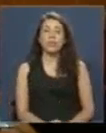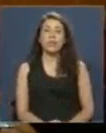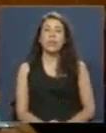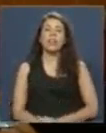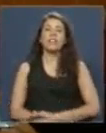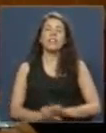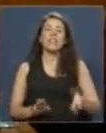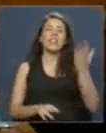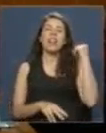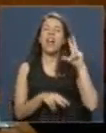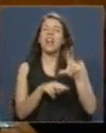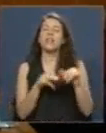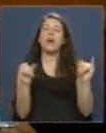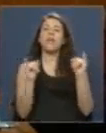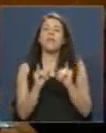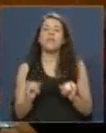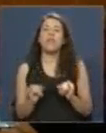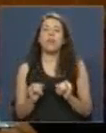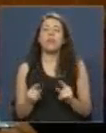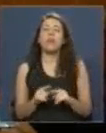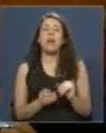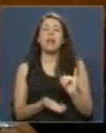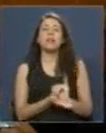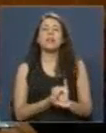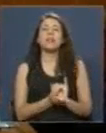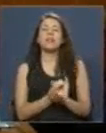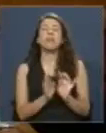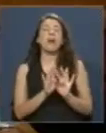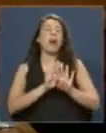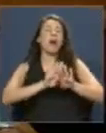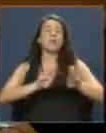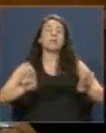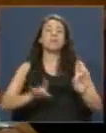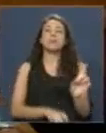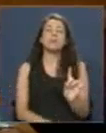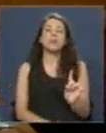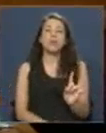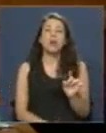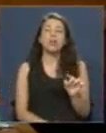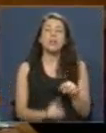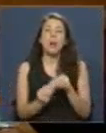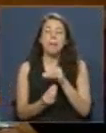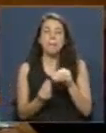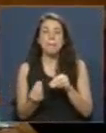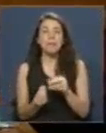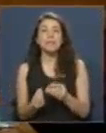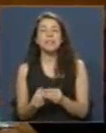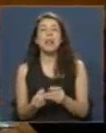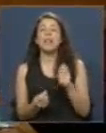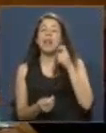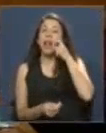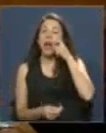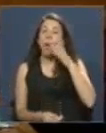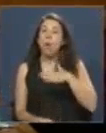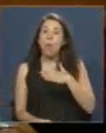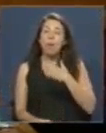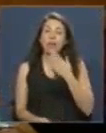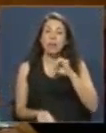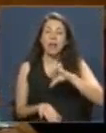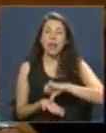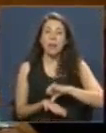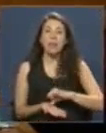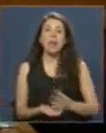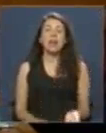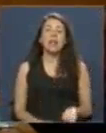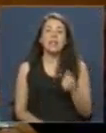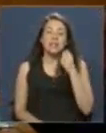antigua concepción de ser como entidades abstractas, sino como combinación de recursos humanos y capital que